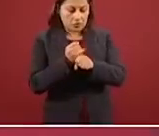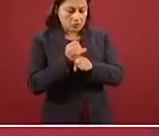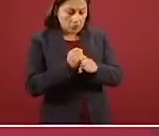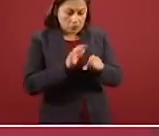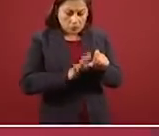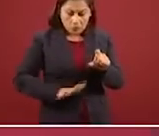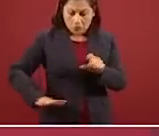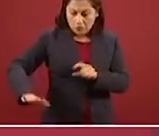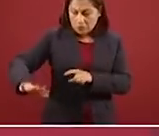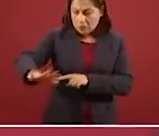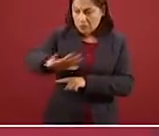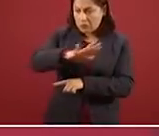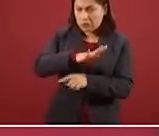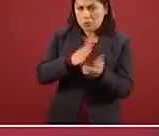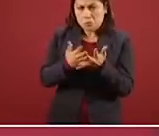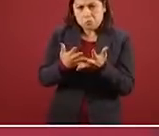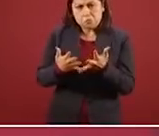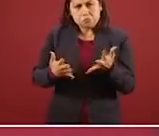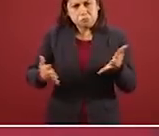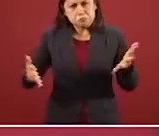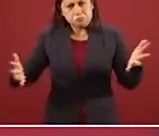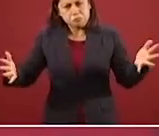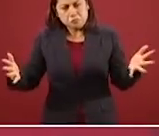tanta superficie?